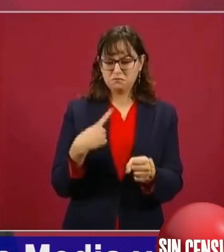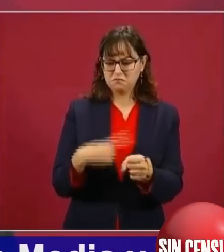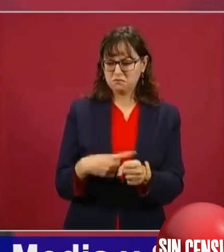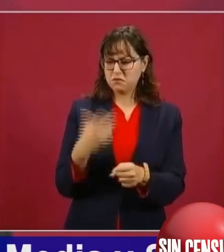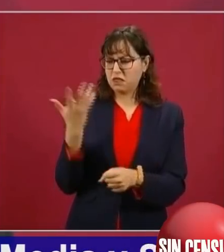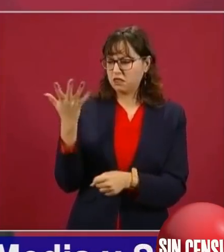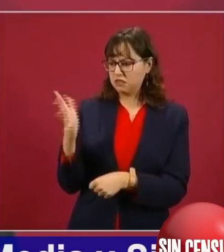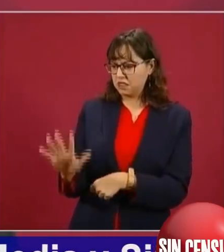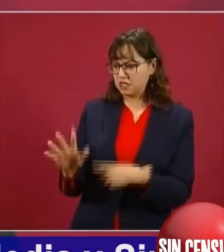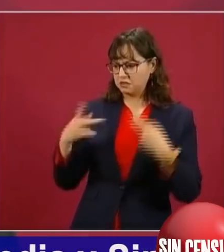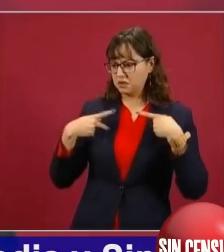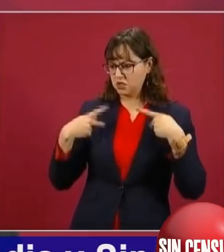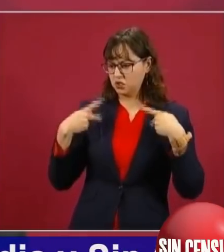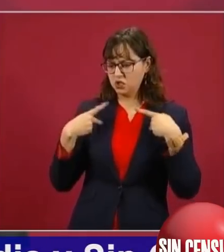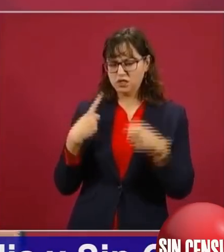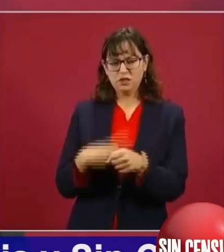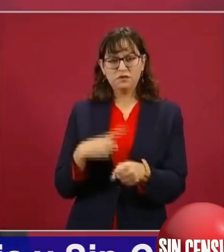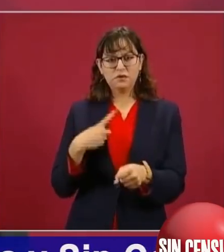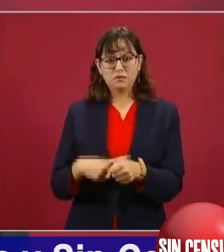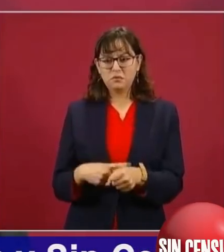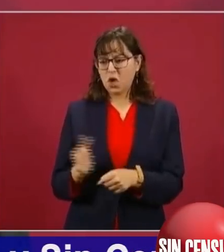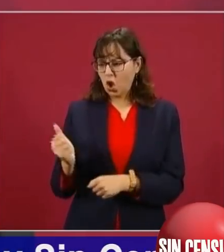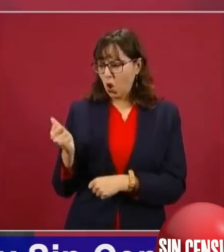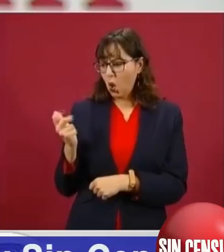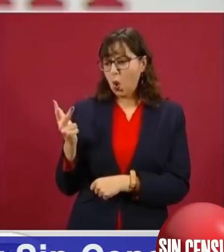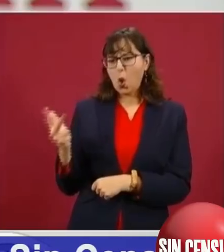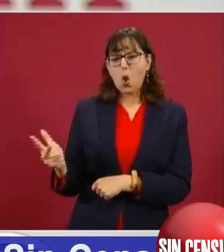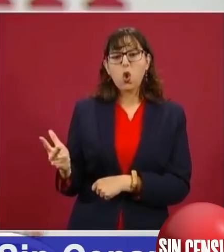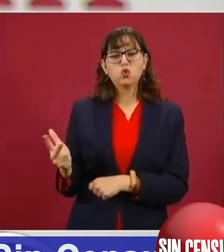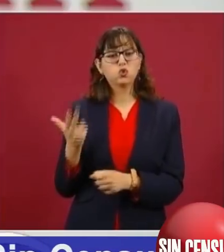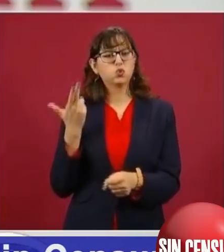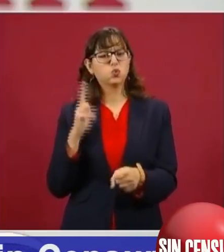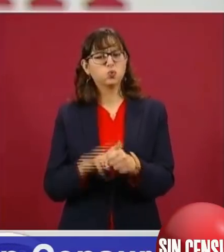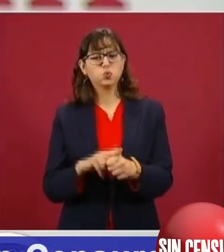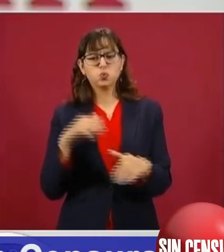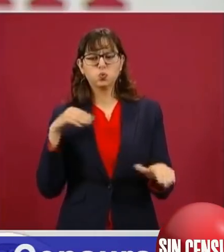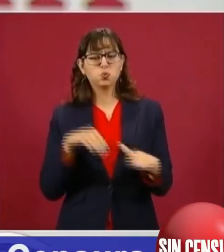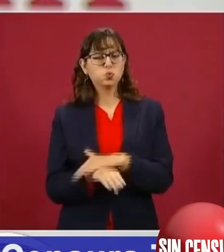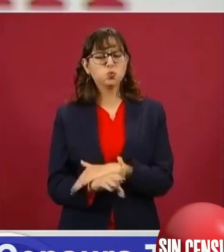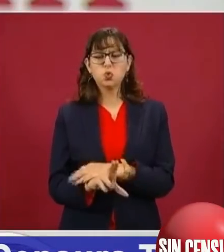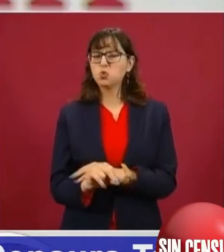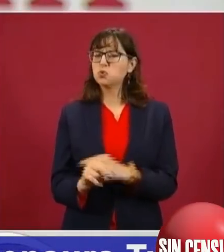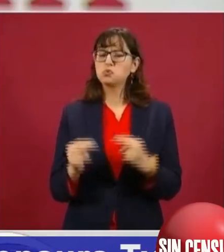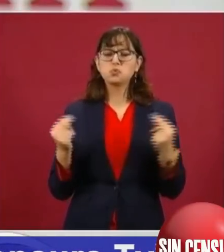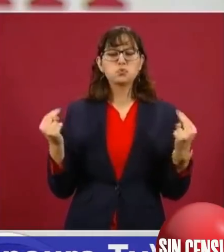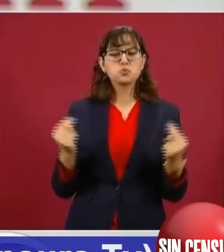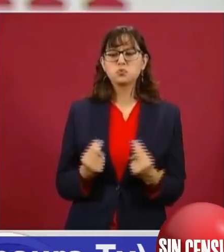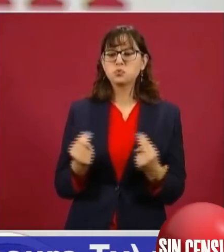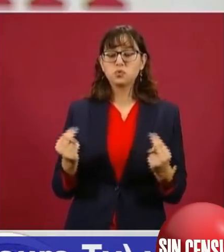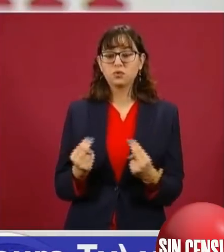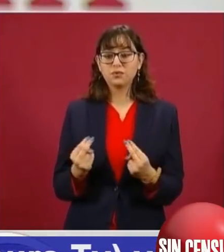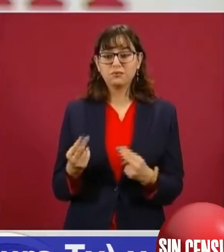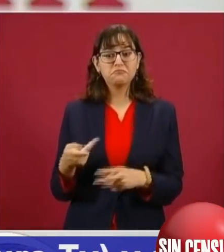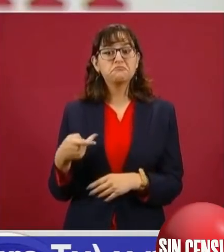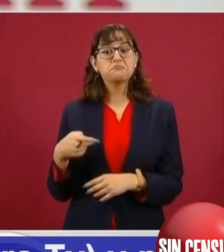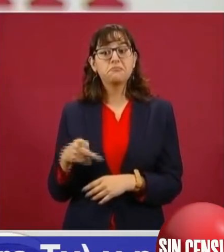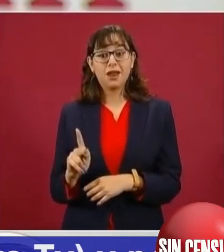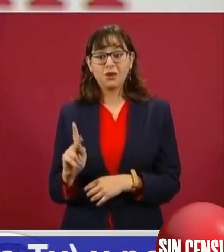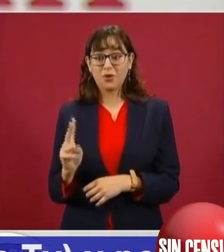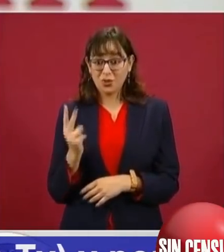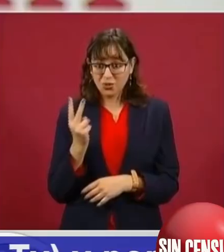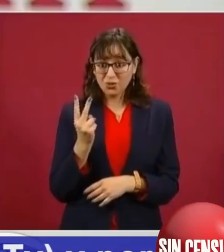necesita hospitalización, las personas se recuperan por acción de su sistema inmune, pero 2 de cada 10 pueden